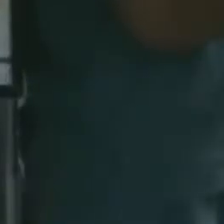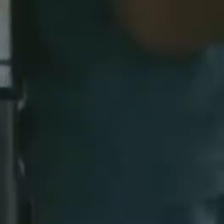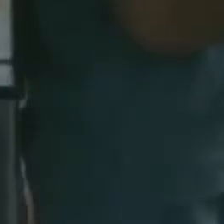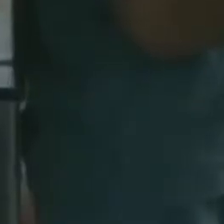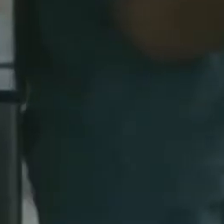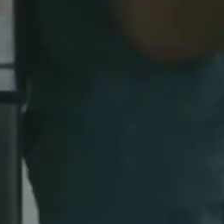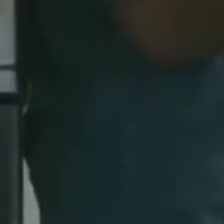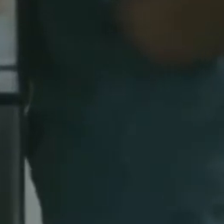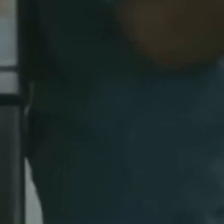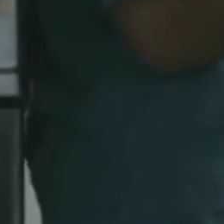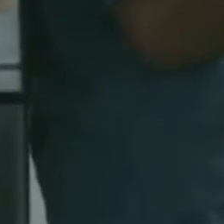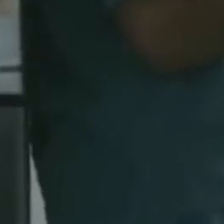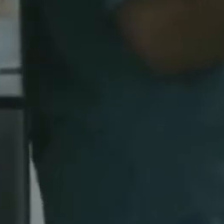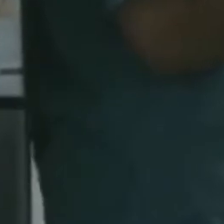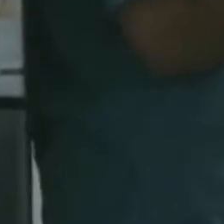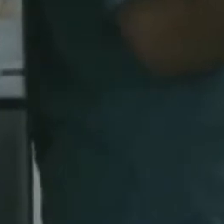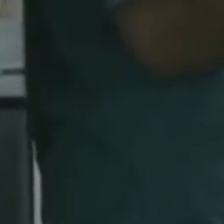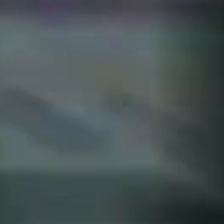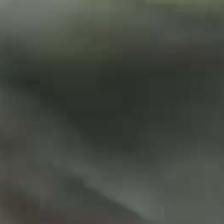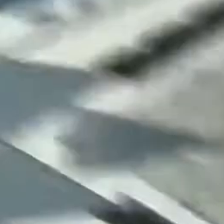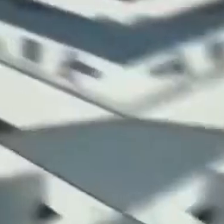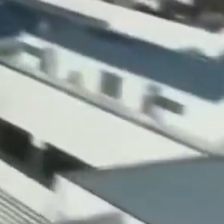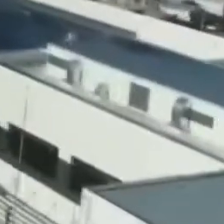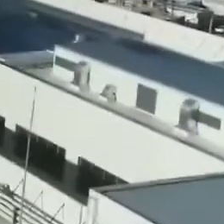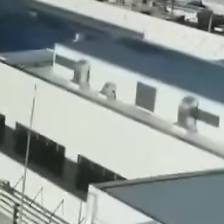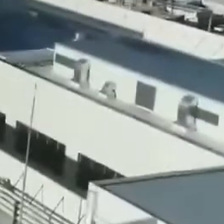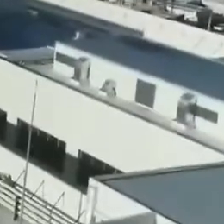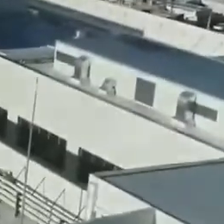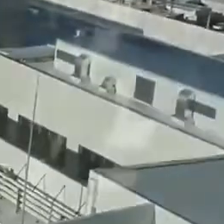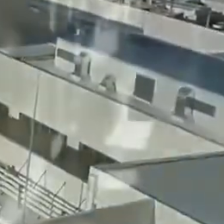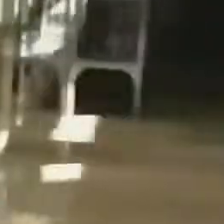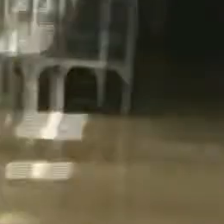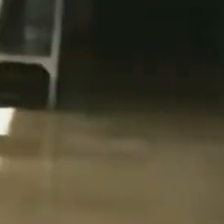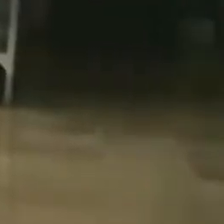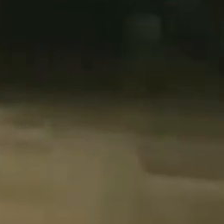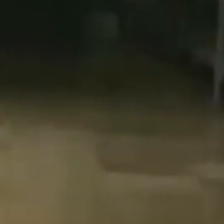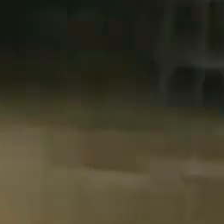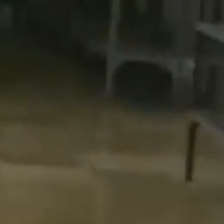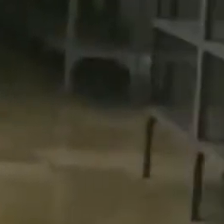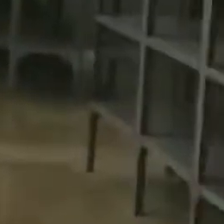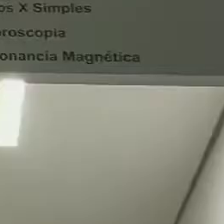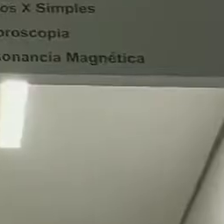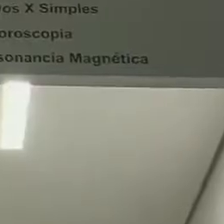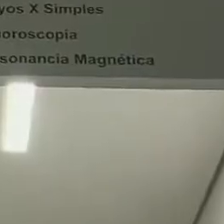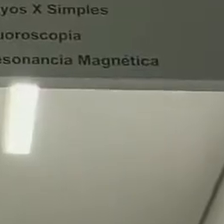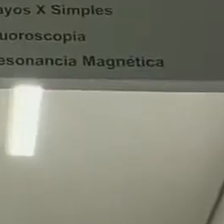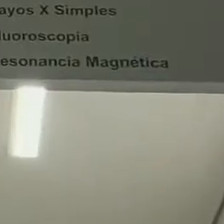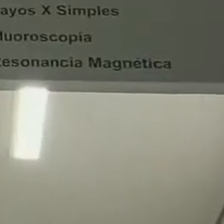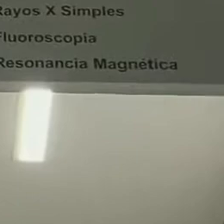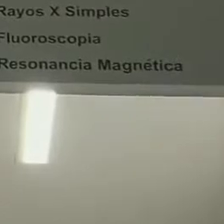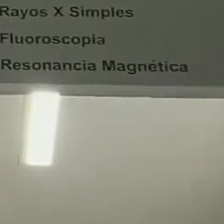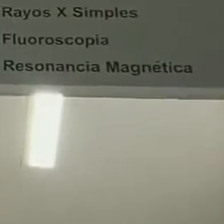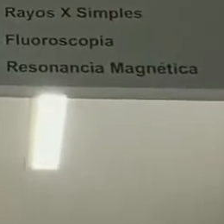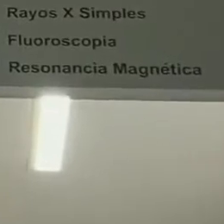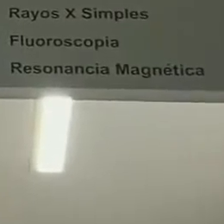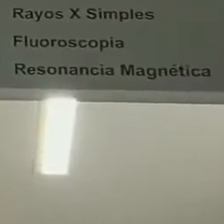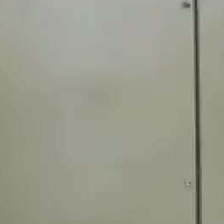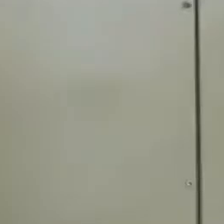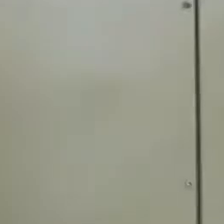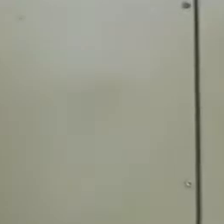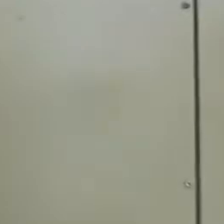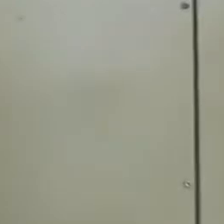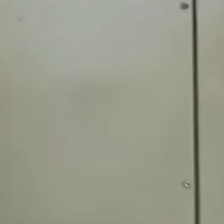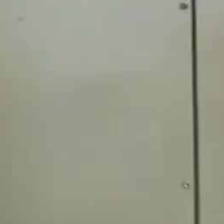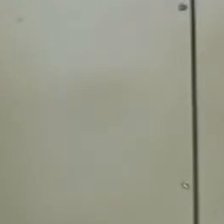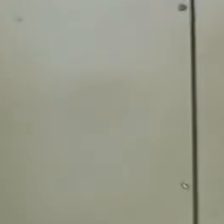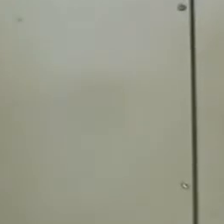agotada y limitado en sus capacidades de atención, y por el otro, con un hospital sin terminar. Luego de haber retomado la obra, al día